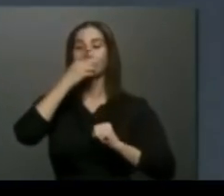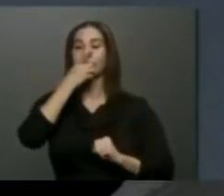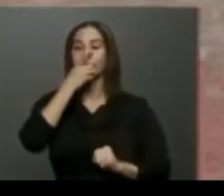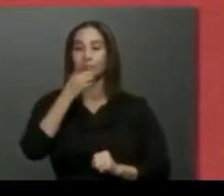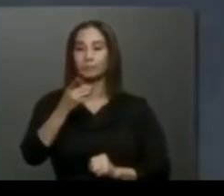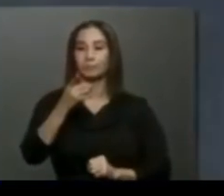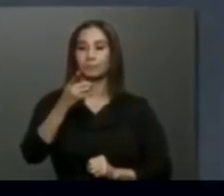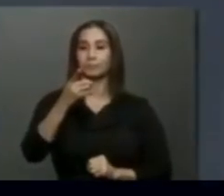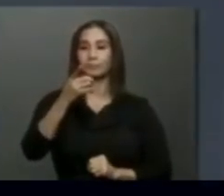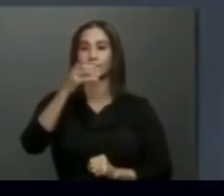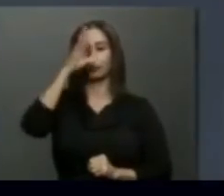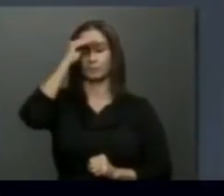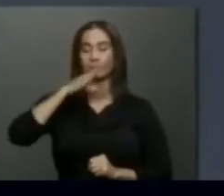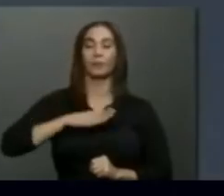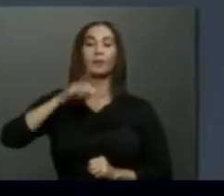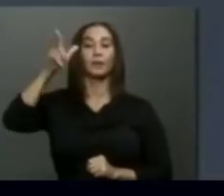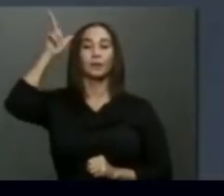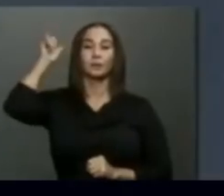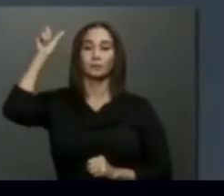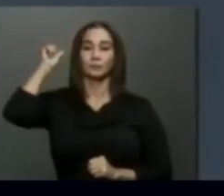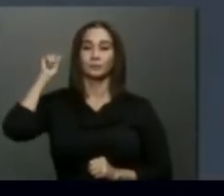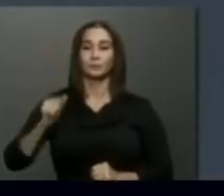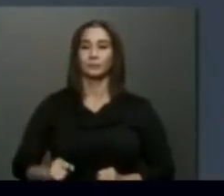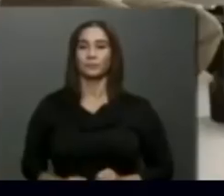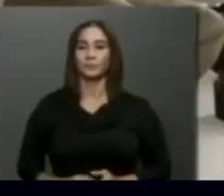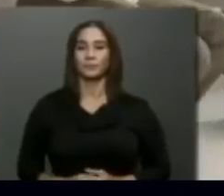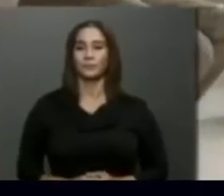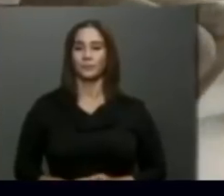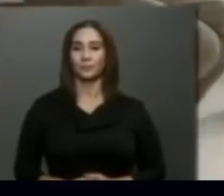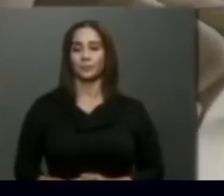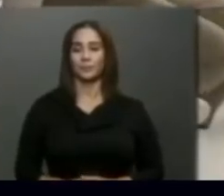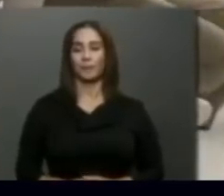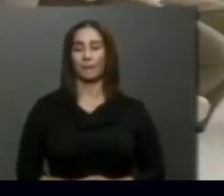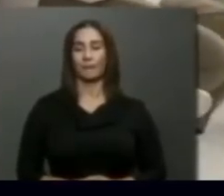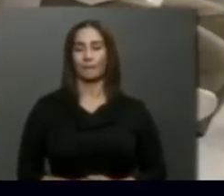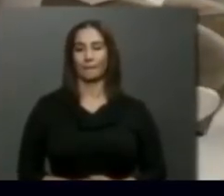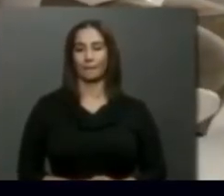la República Dominicana, señor Luis Abinader.